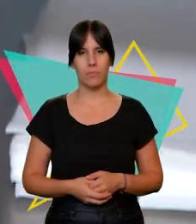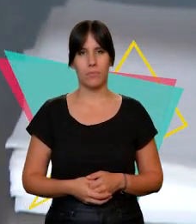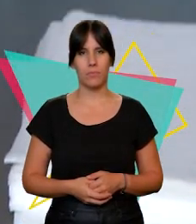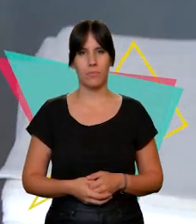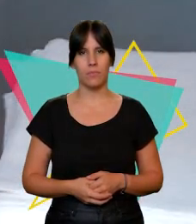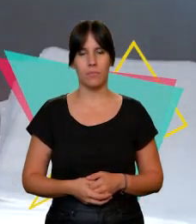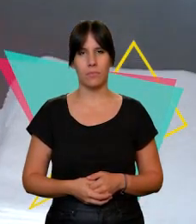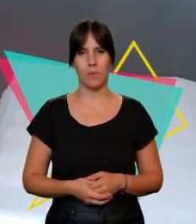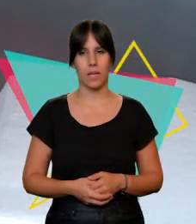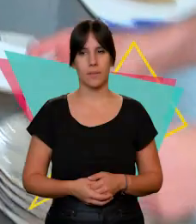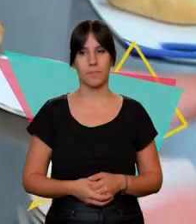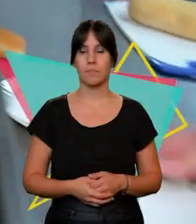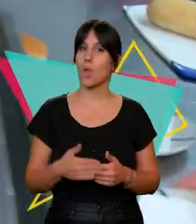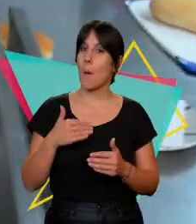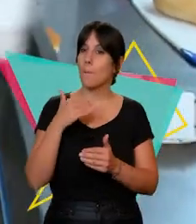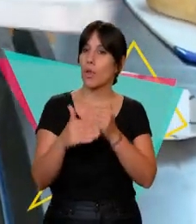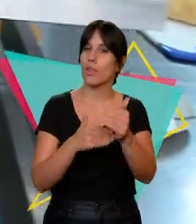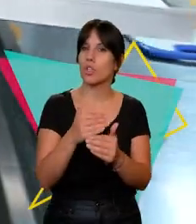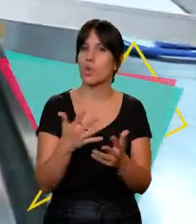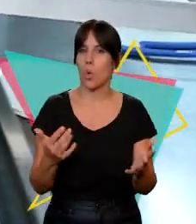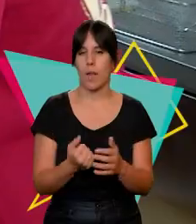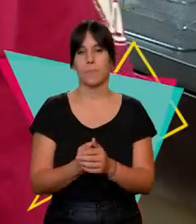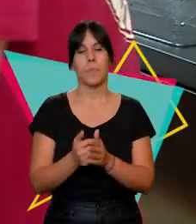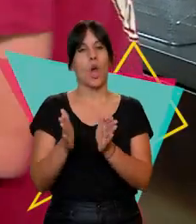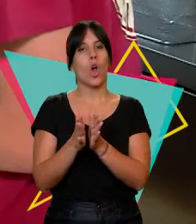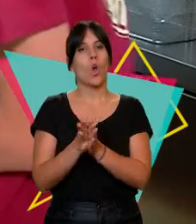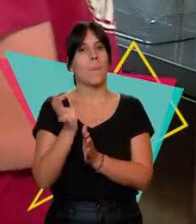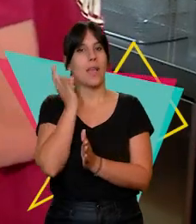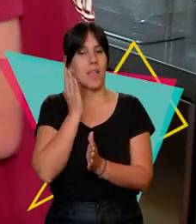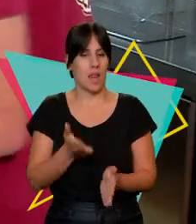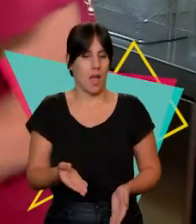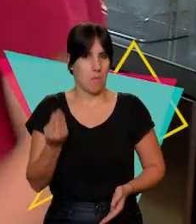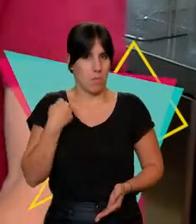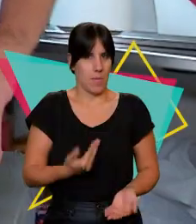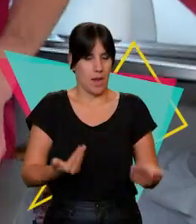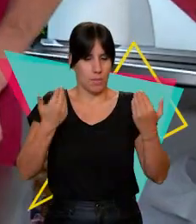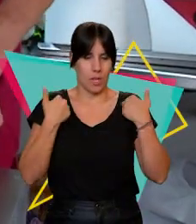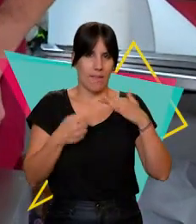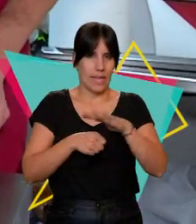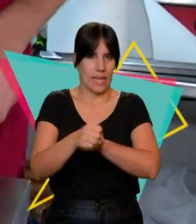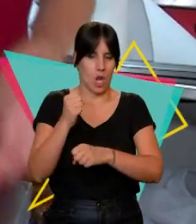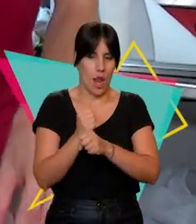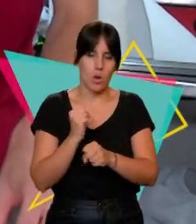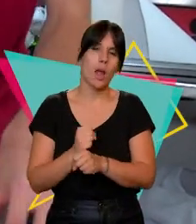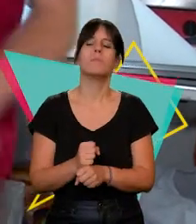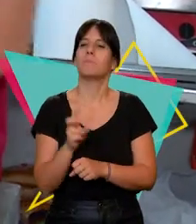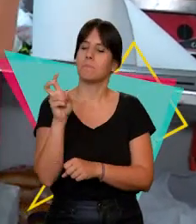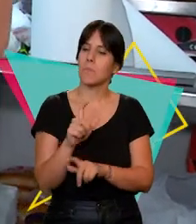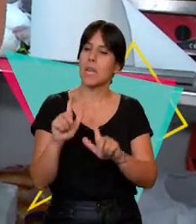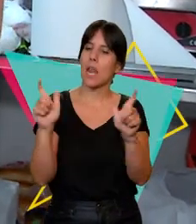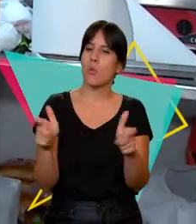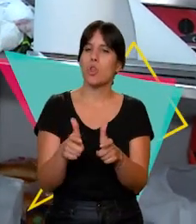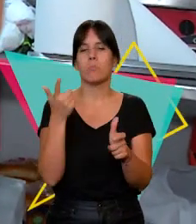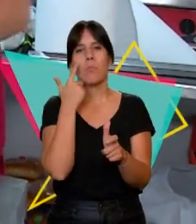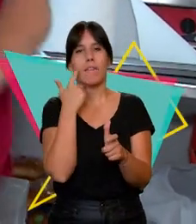perfectamente. El proceso fue que nos vino nuestra compañera, la que le planteó la inserción laboral, y se reunieron y